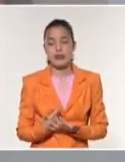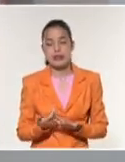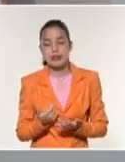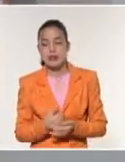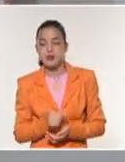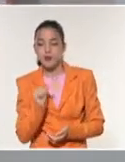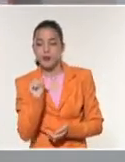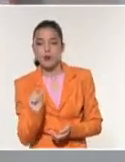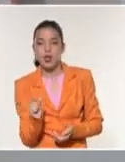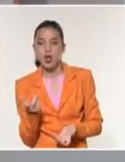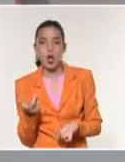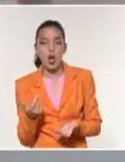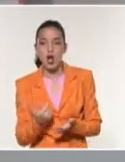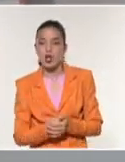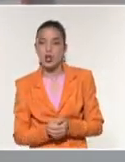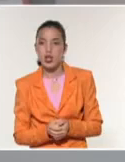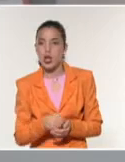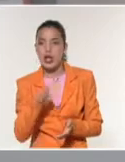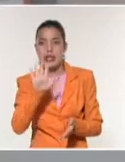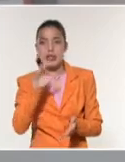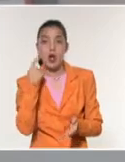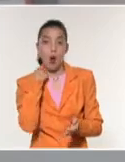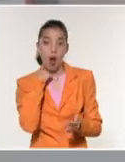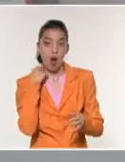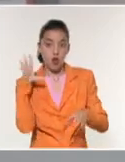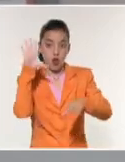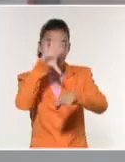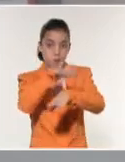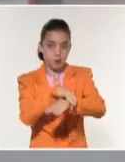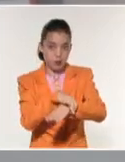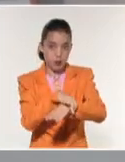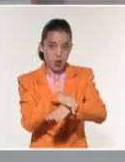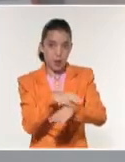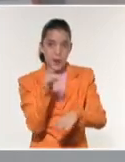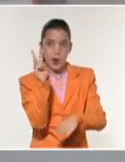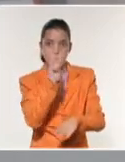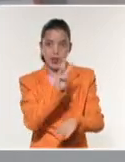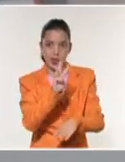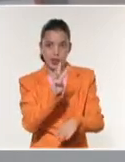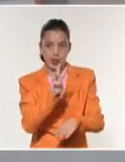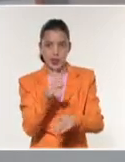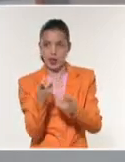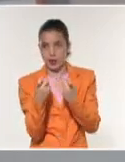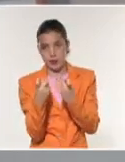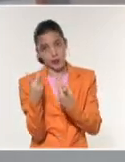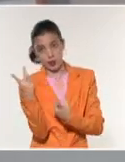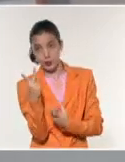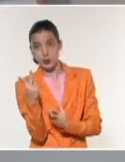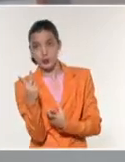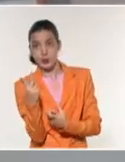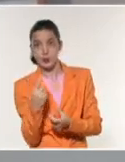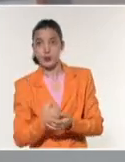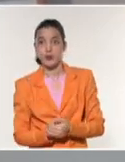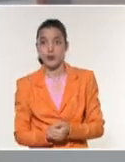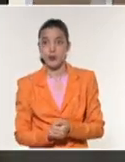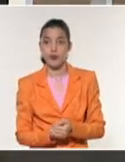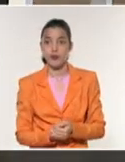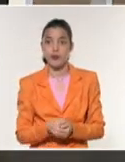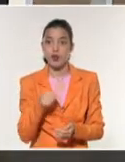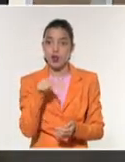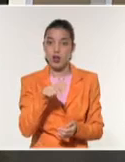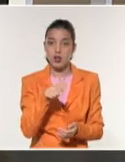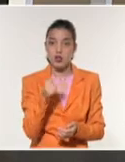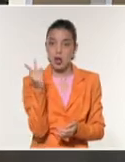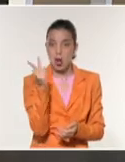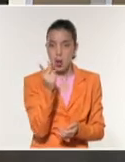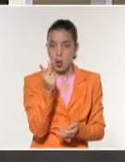5 años de privación de libertad, ha cumplido 3, quedan 2, todas estas medidas, todo este régimen de control es en los 2 años que quedan de esa sanción. En